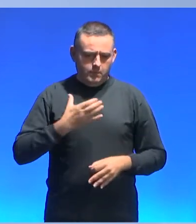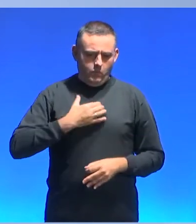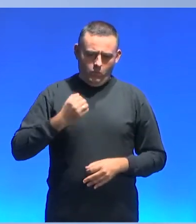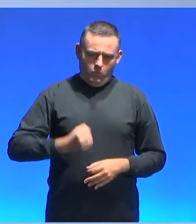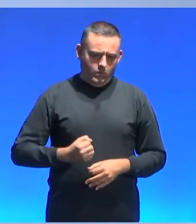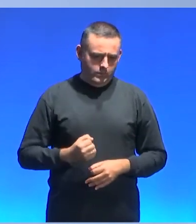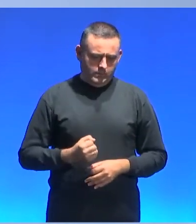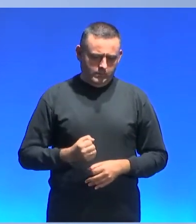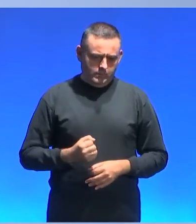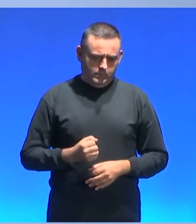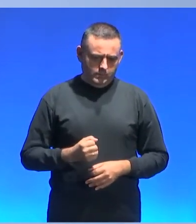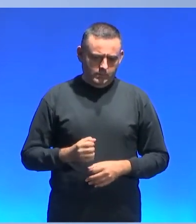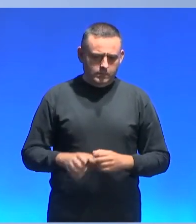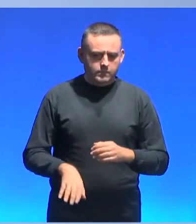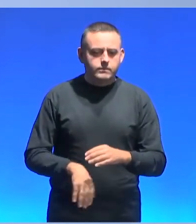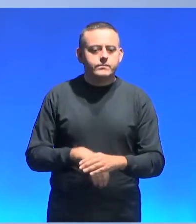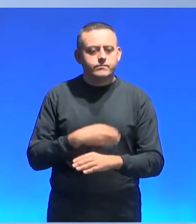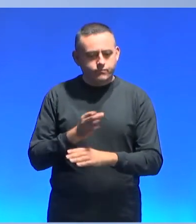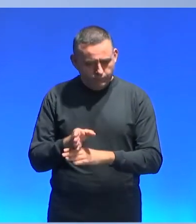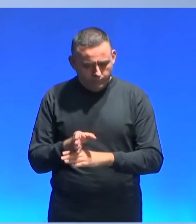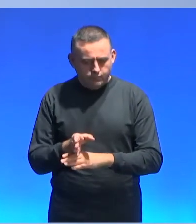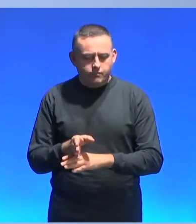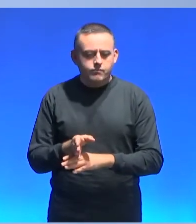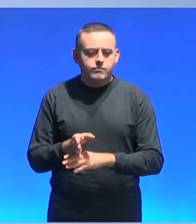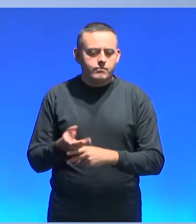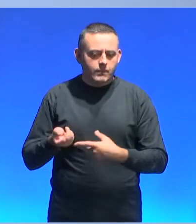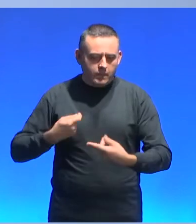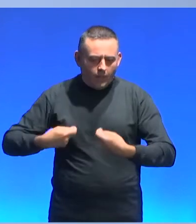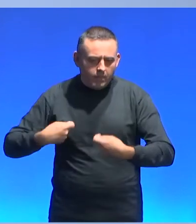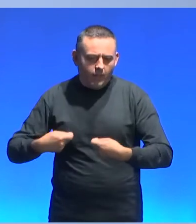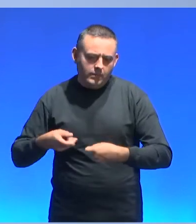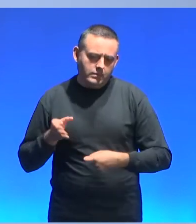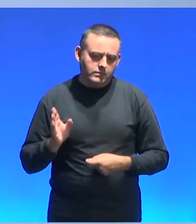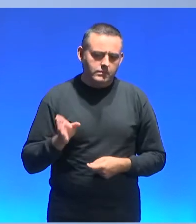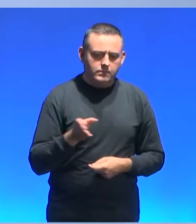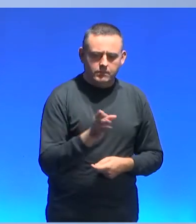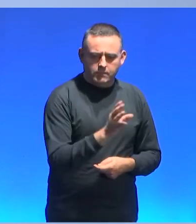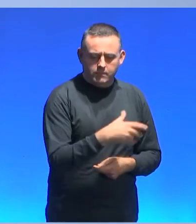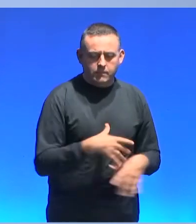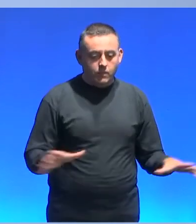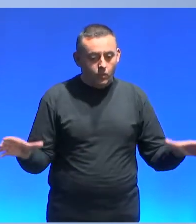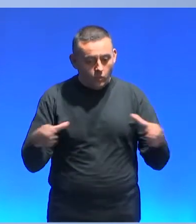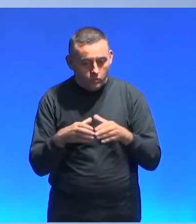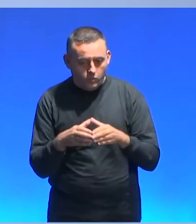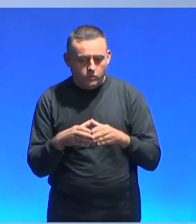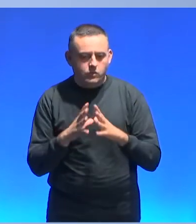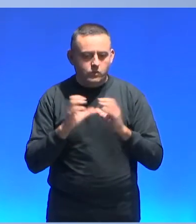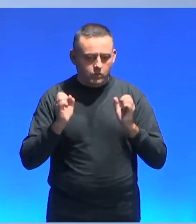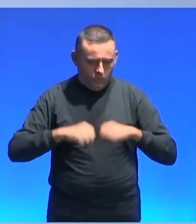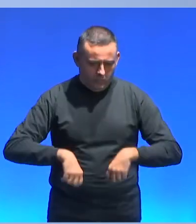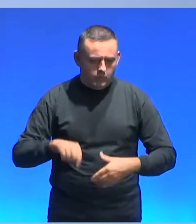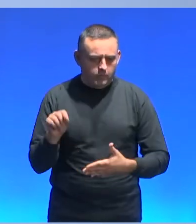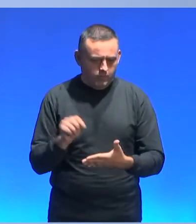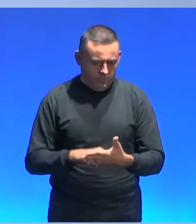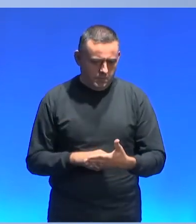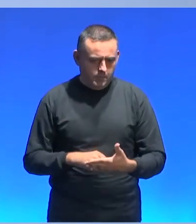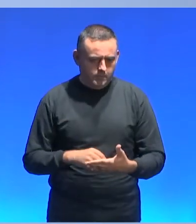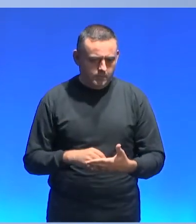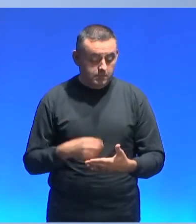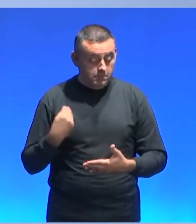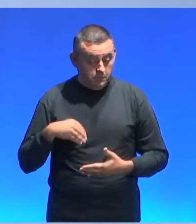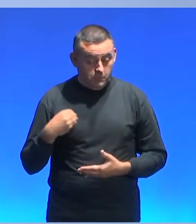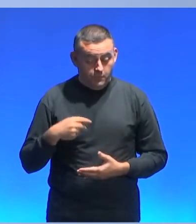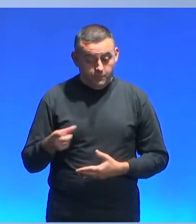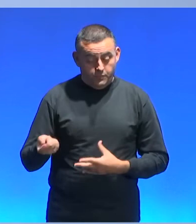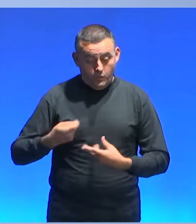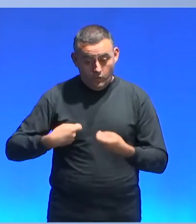recibía los comerciantes y firmaban un convenio juntos, en el cual el comerciante se comprometía que